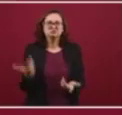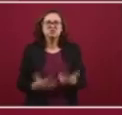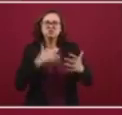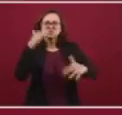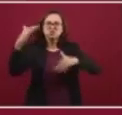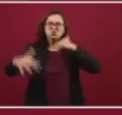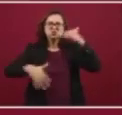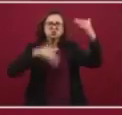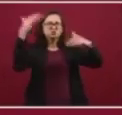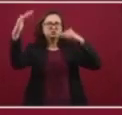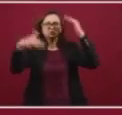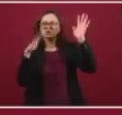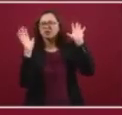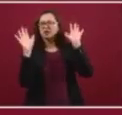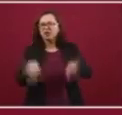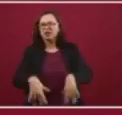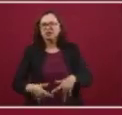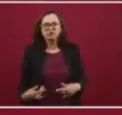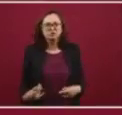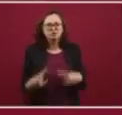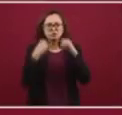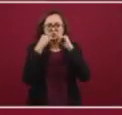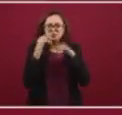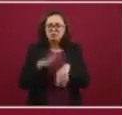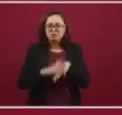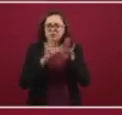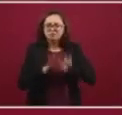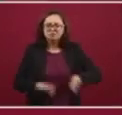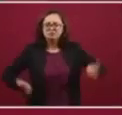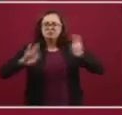contamine. Porque lo que nos importa es crecer,